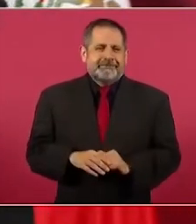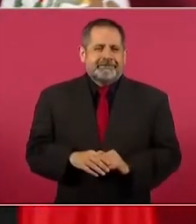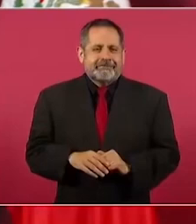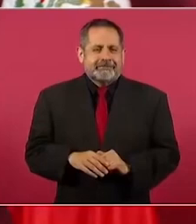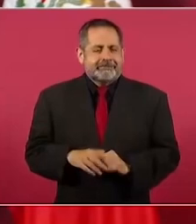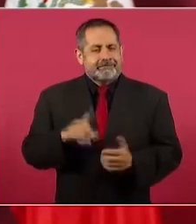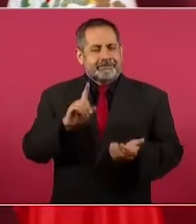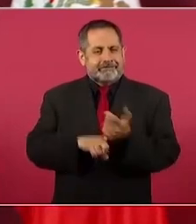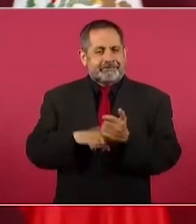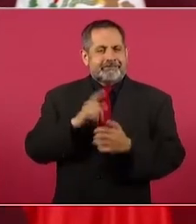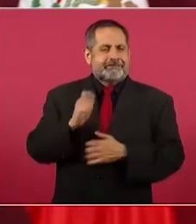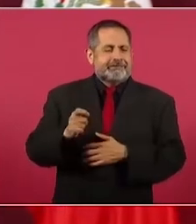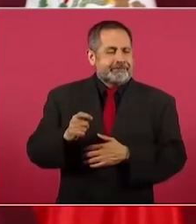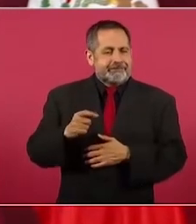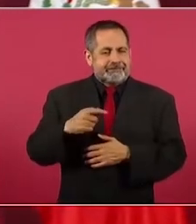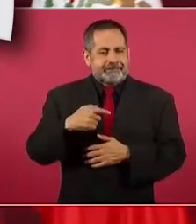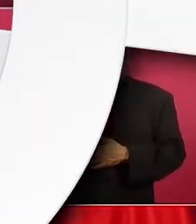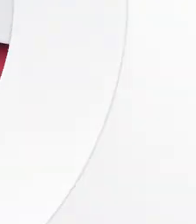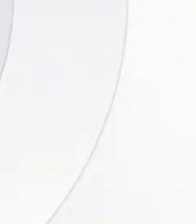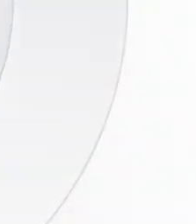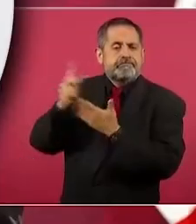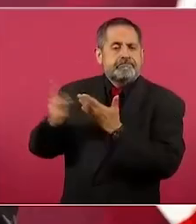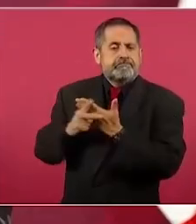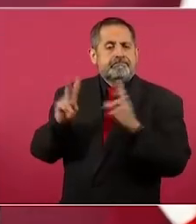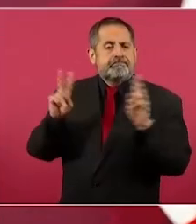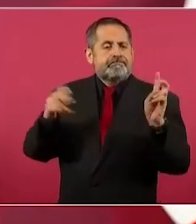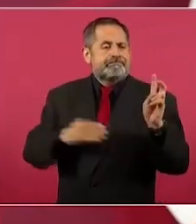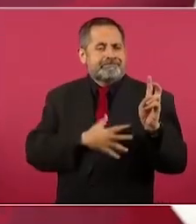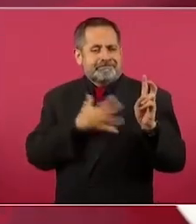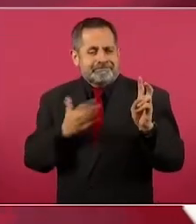tiene que ver más con el estado de ánimo.